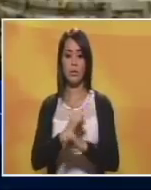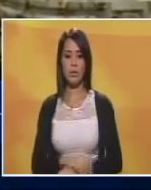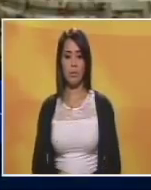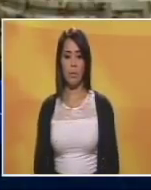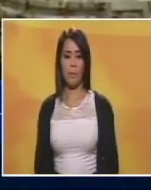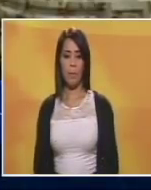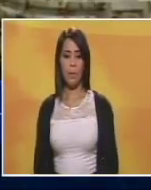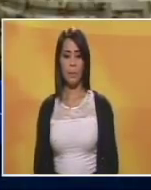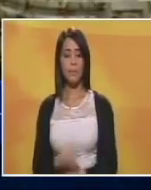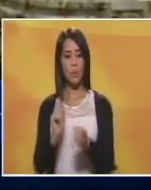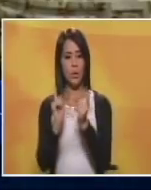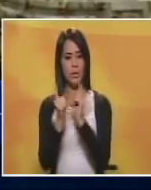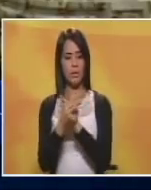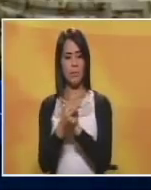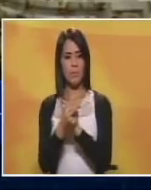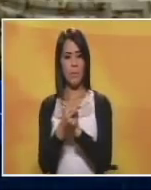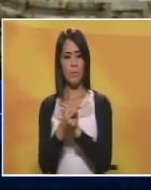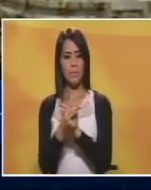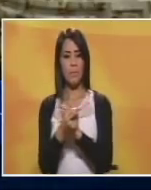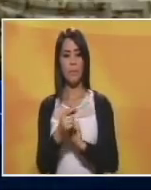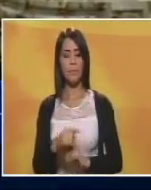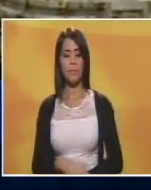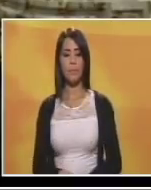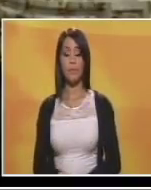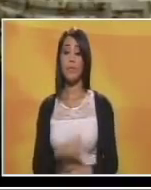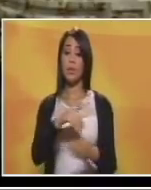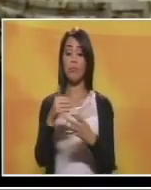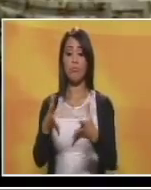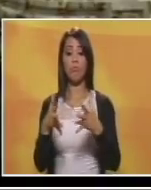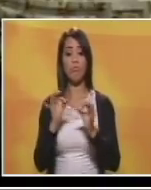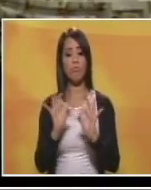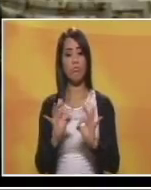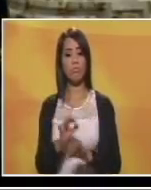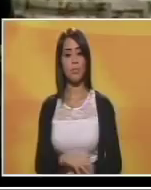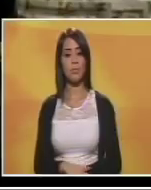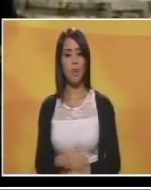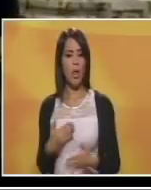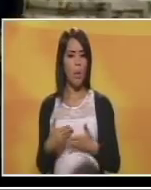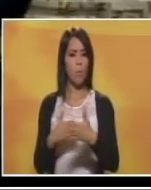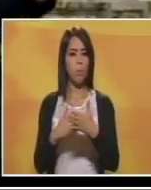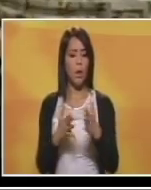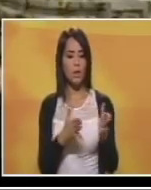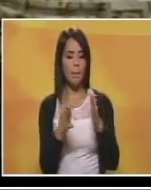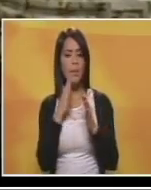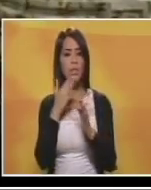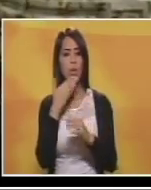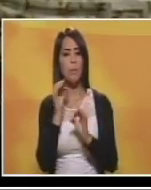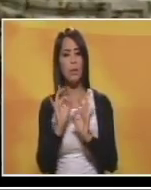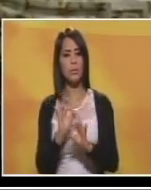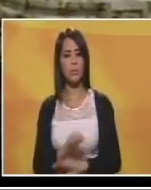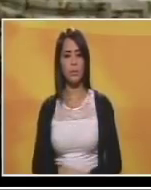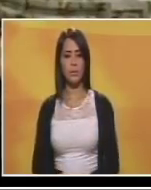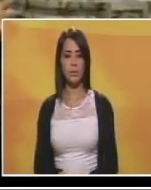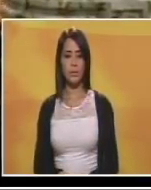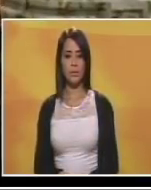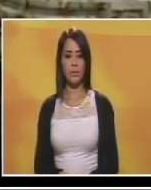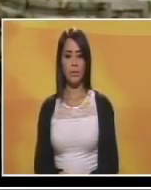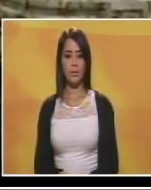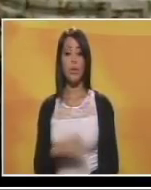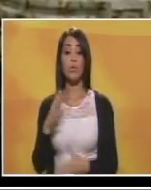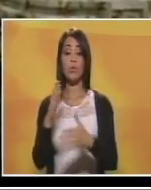generamos con el cambio, que el cambio ganara las elecciones y haber frenado el camino que nos llevaba a ser Venezuela, nos